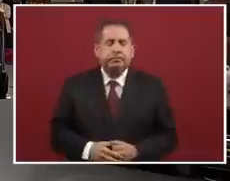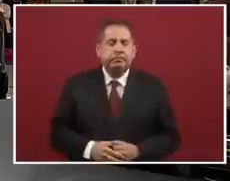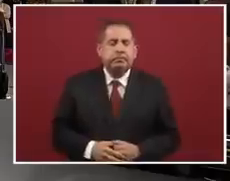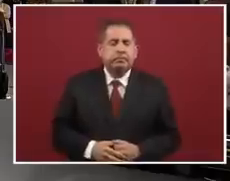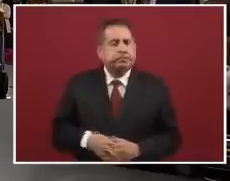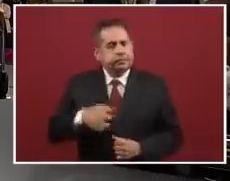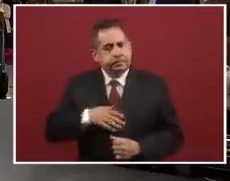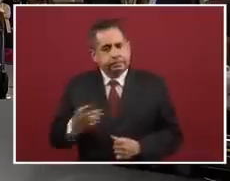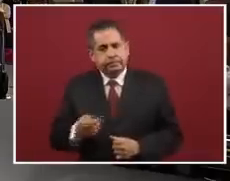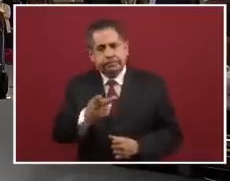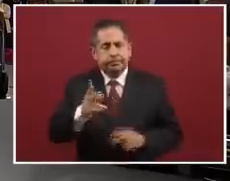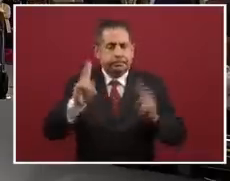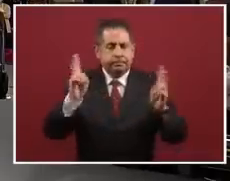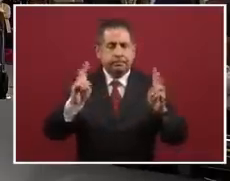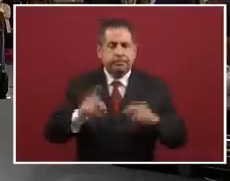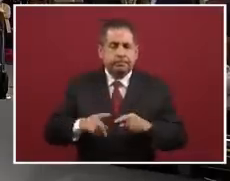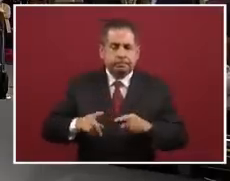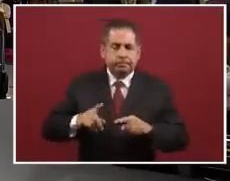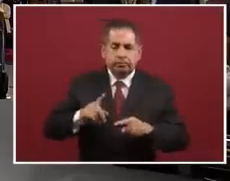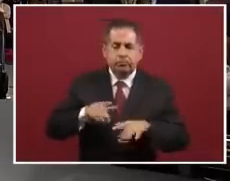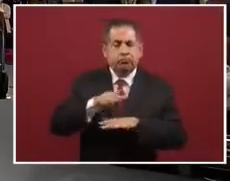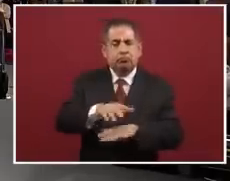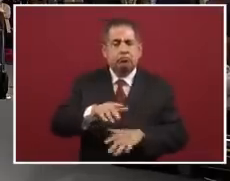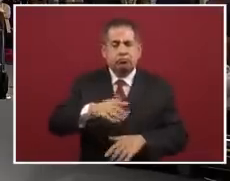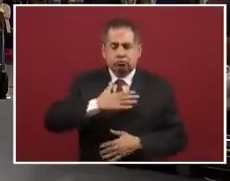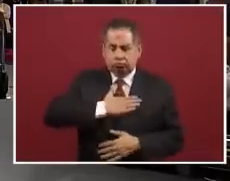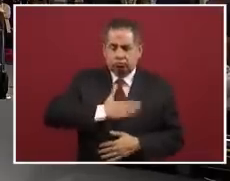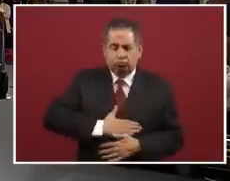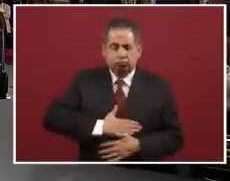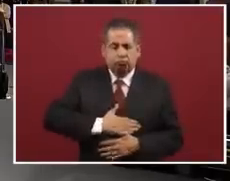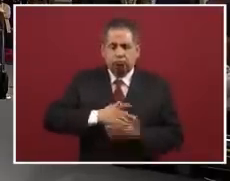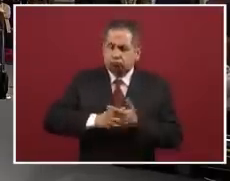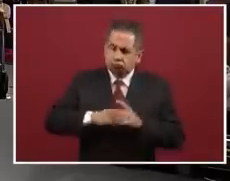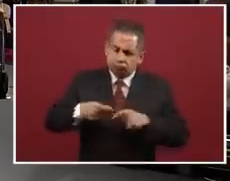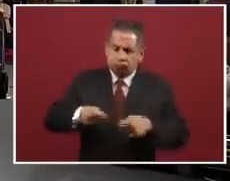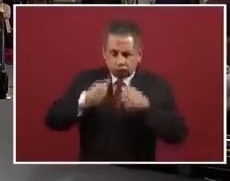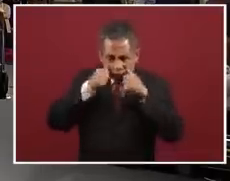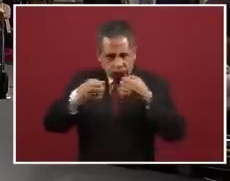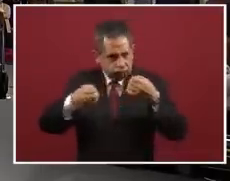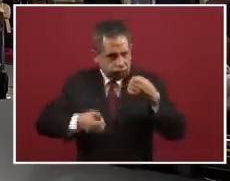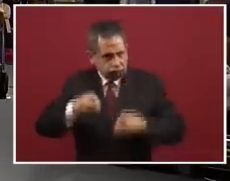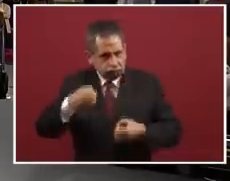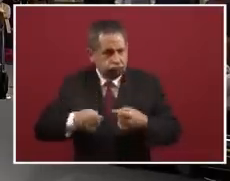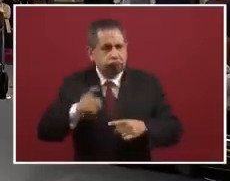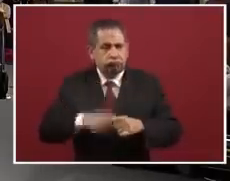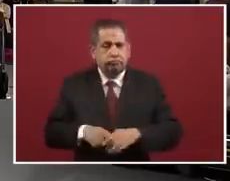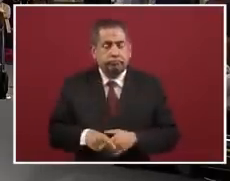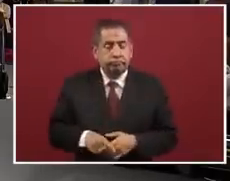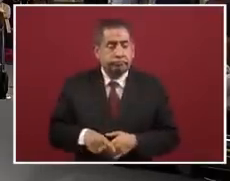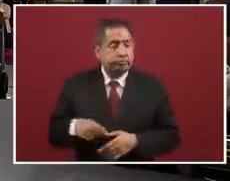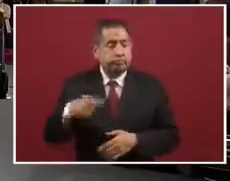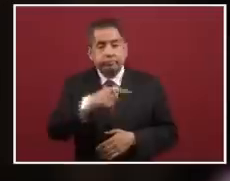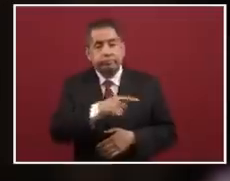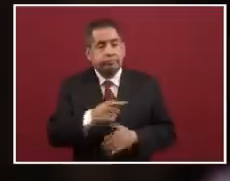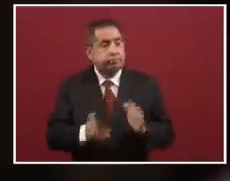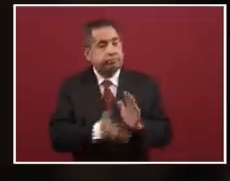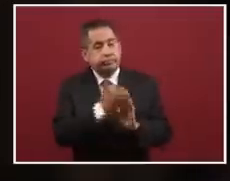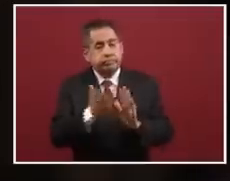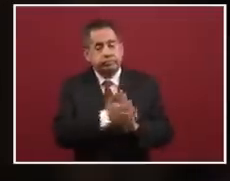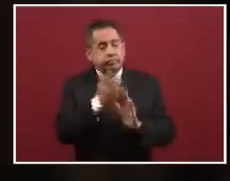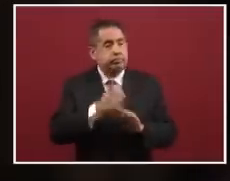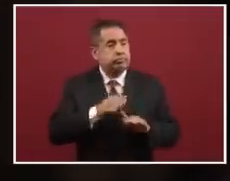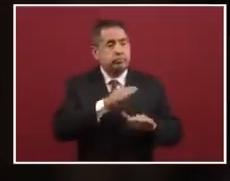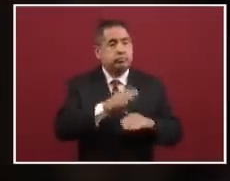tema de quién es quién en impartición de justicia. Con respecto a la suspensión de actividades para la construcción del aeropuerto de Santa